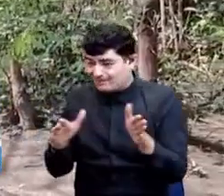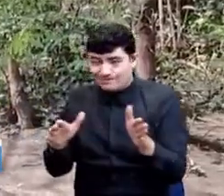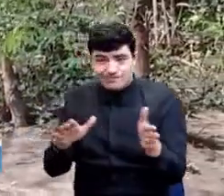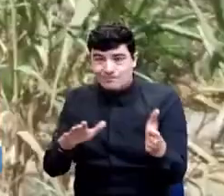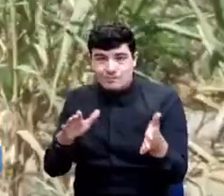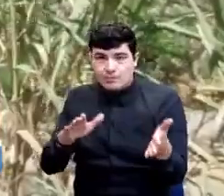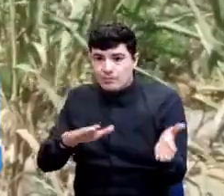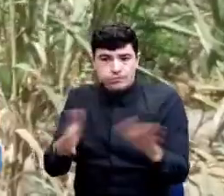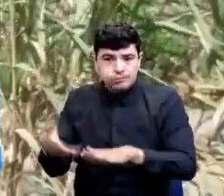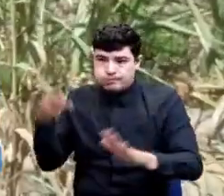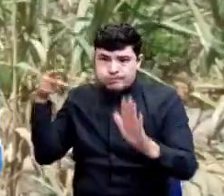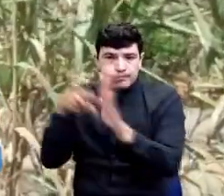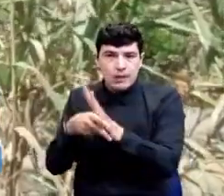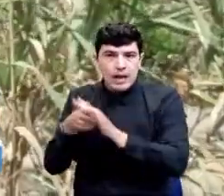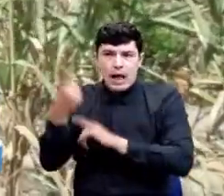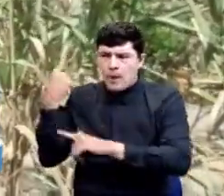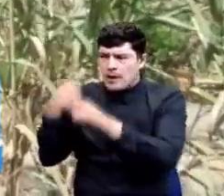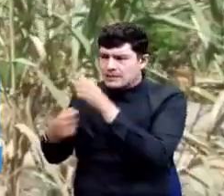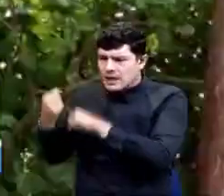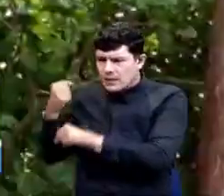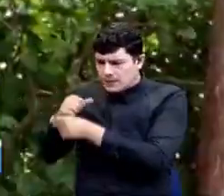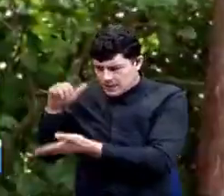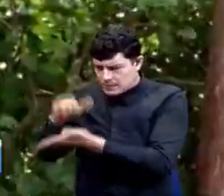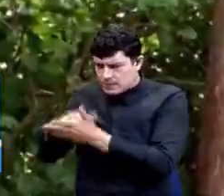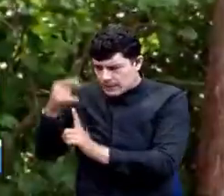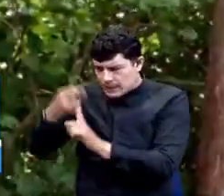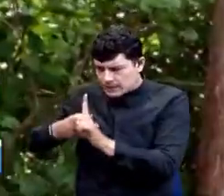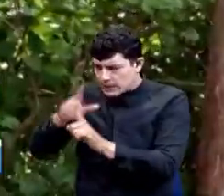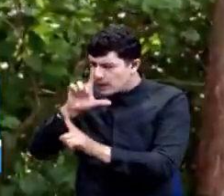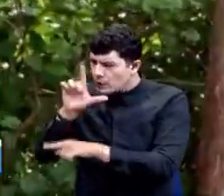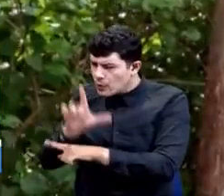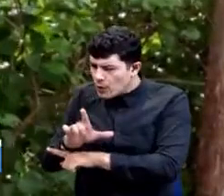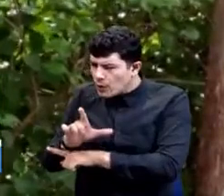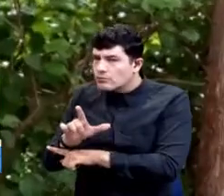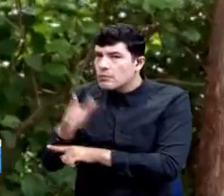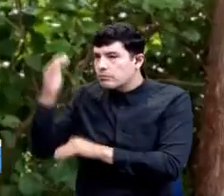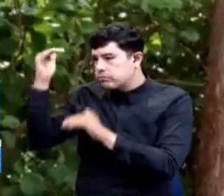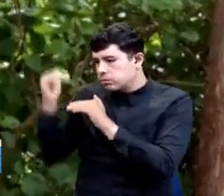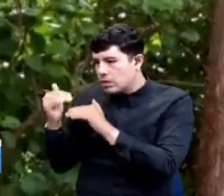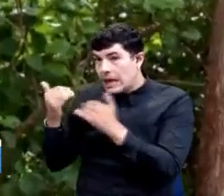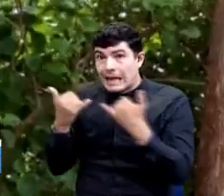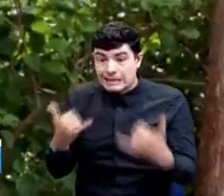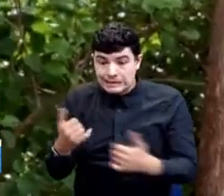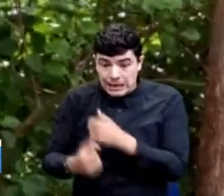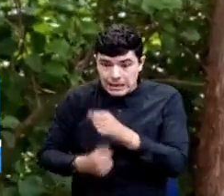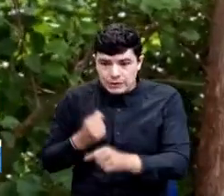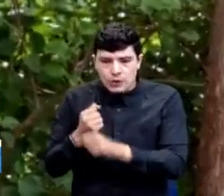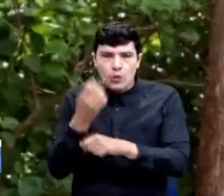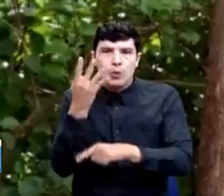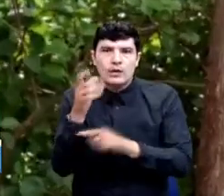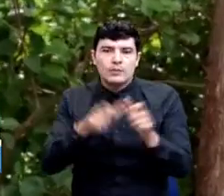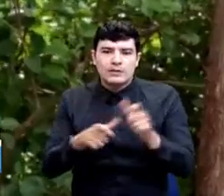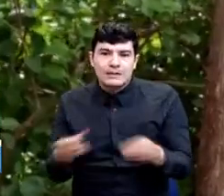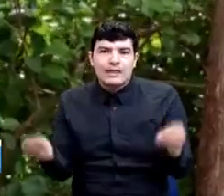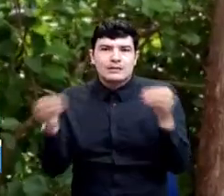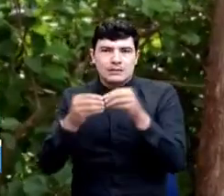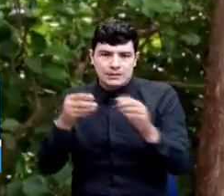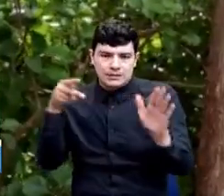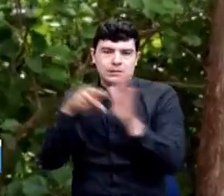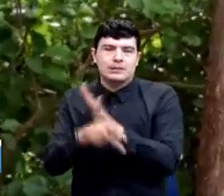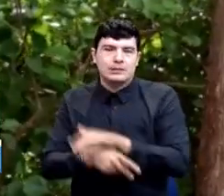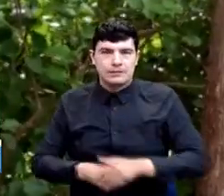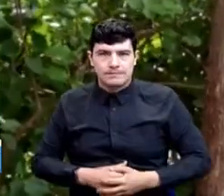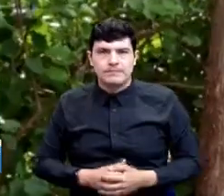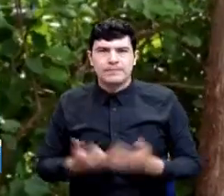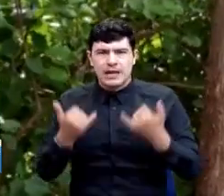que del mismo periodo del año anterior se han tomado acciones es agilizar una de ellas es agilizar los